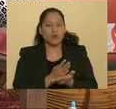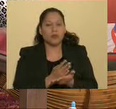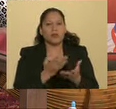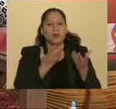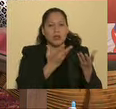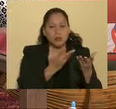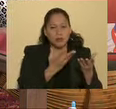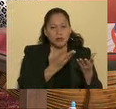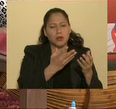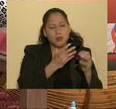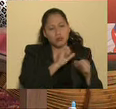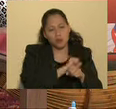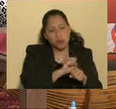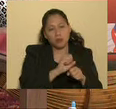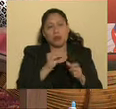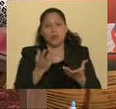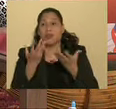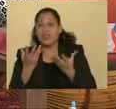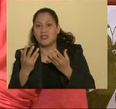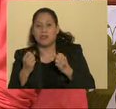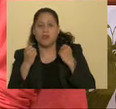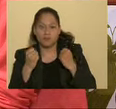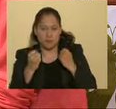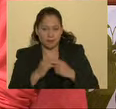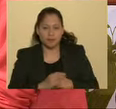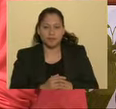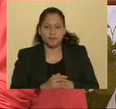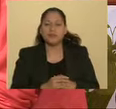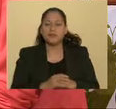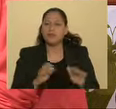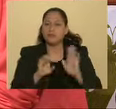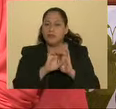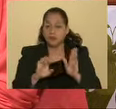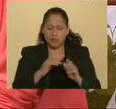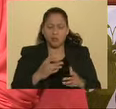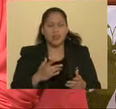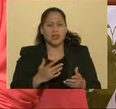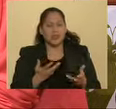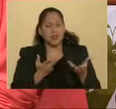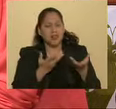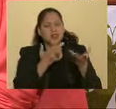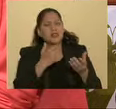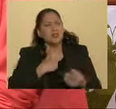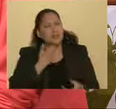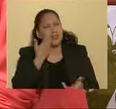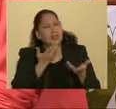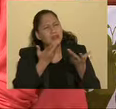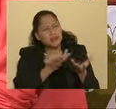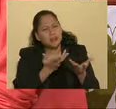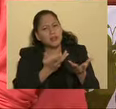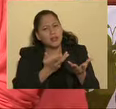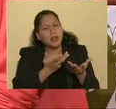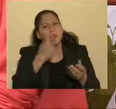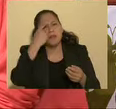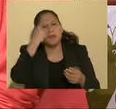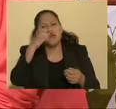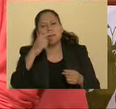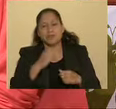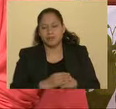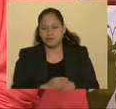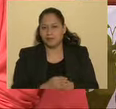deseo, pero se siente siempre igual. Entonces, ¿para qué está diseñado el deseo en biológicamente hablando, ¿no?